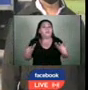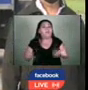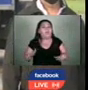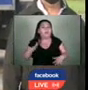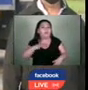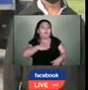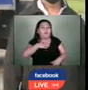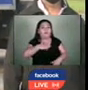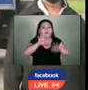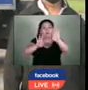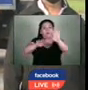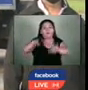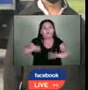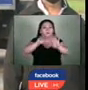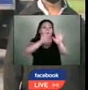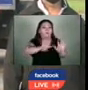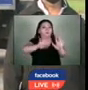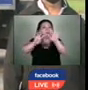alcanzando